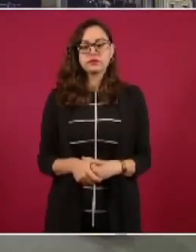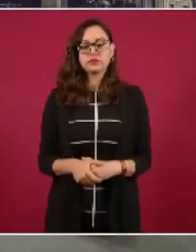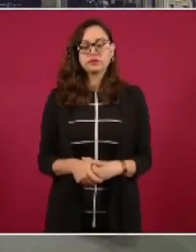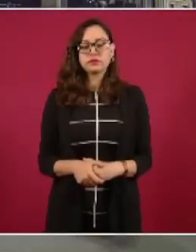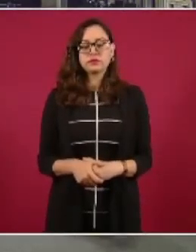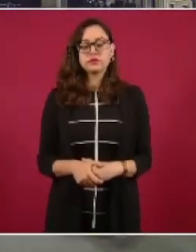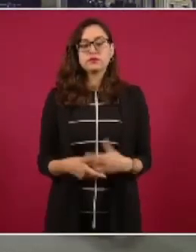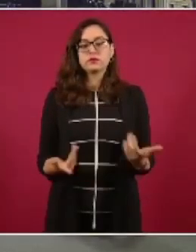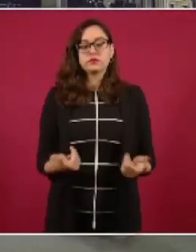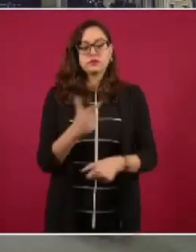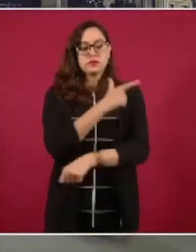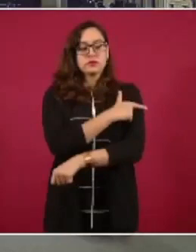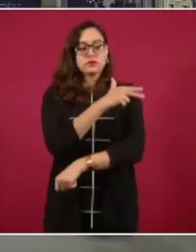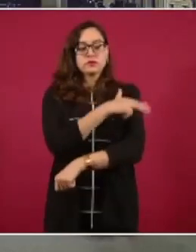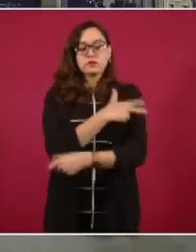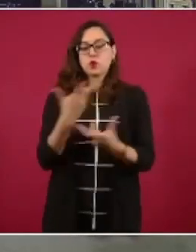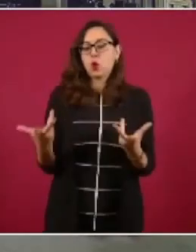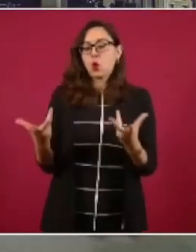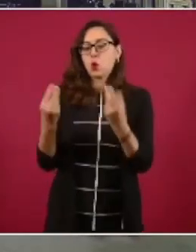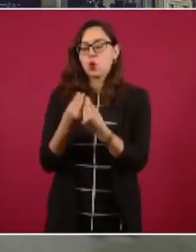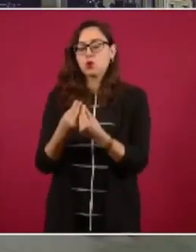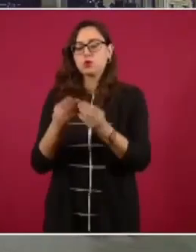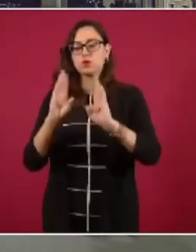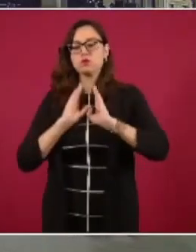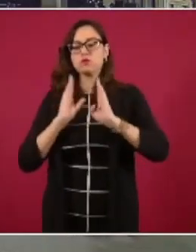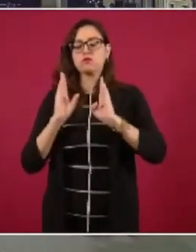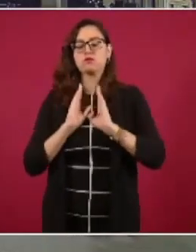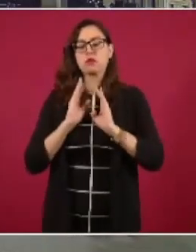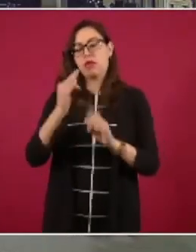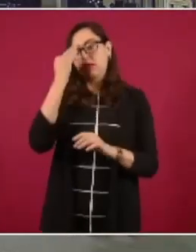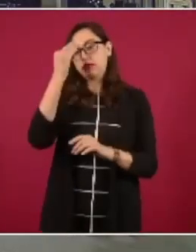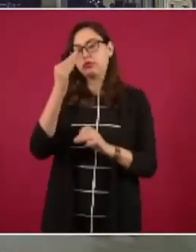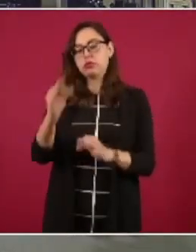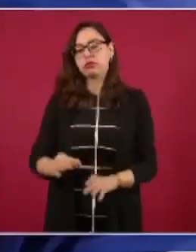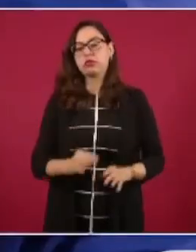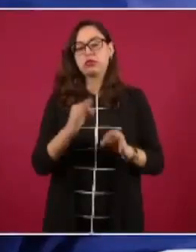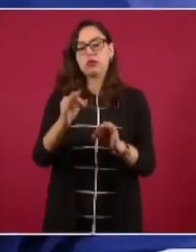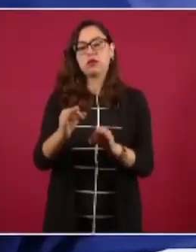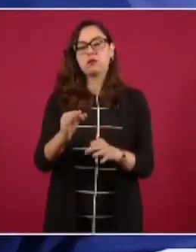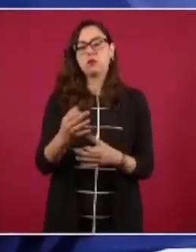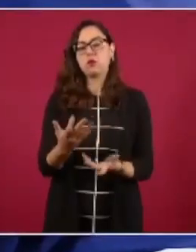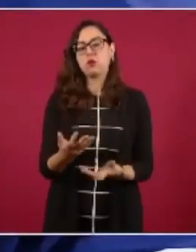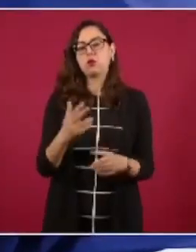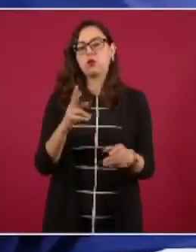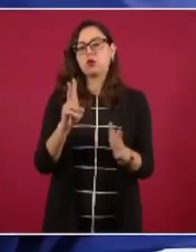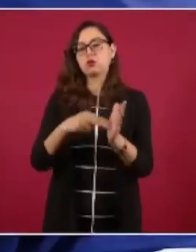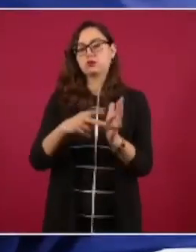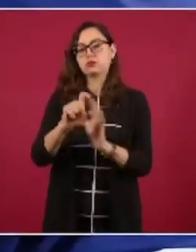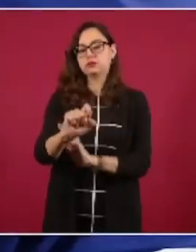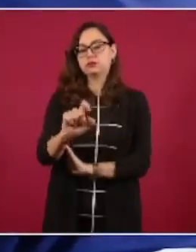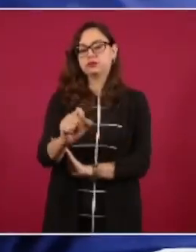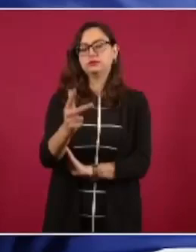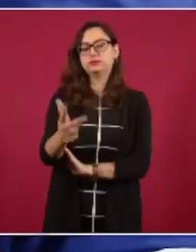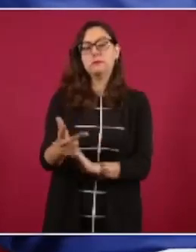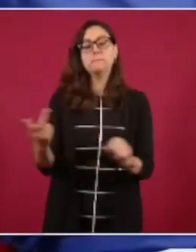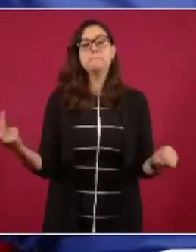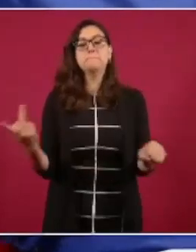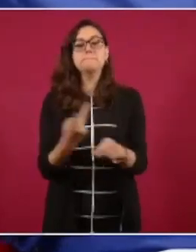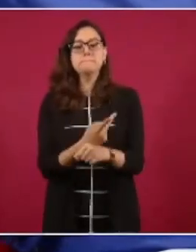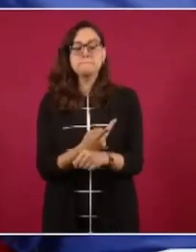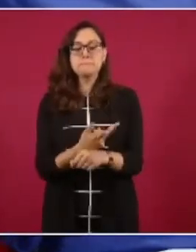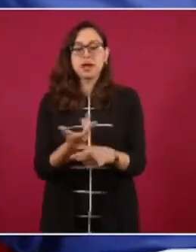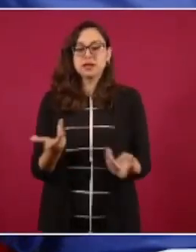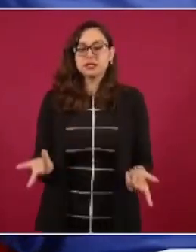manos del Ejército, ¿qué propósito tendría al final si usted había dicho que no se va a crear